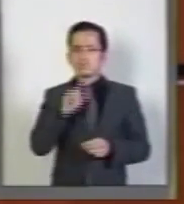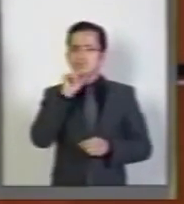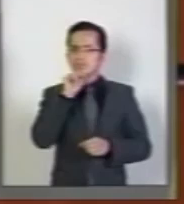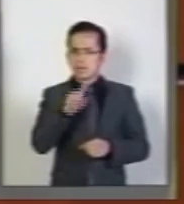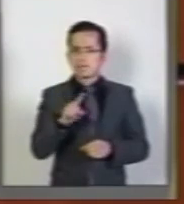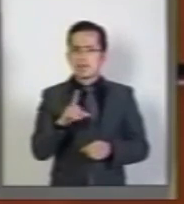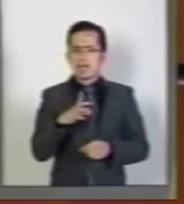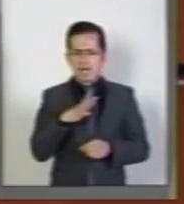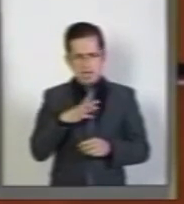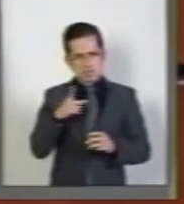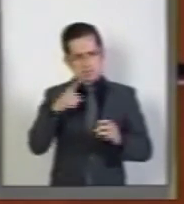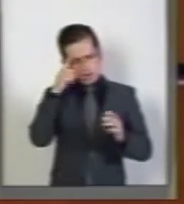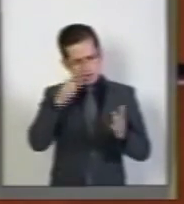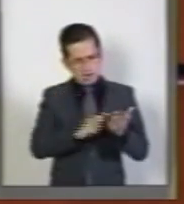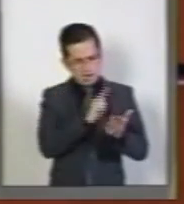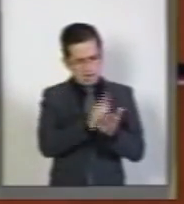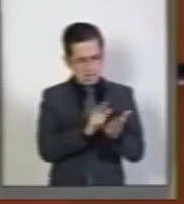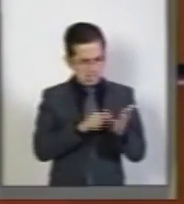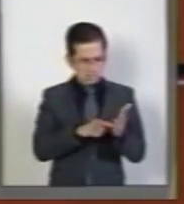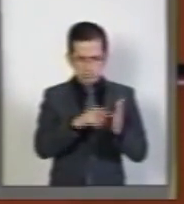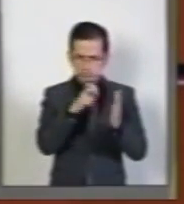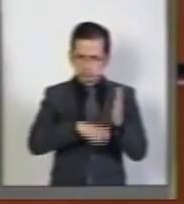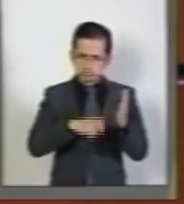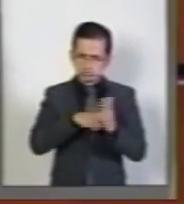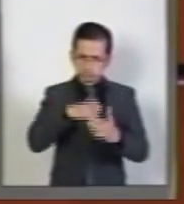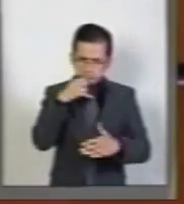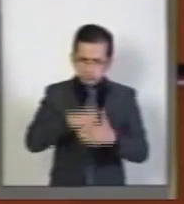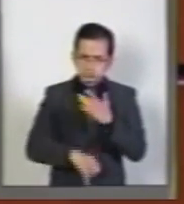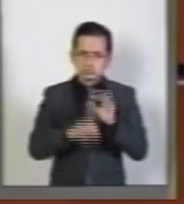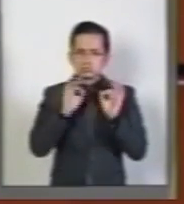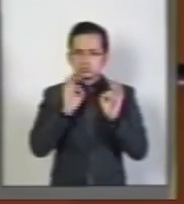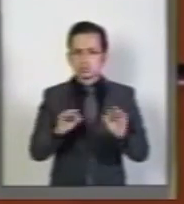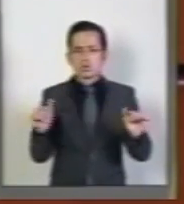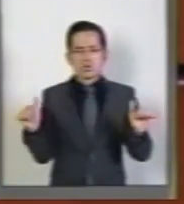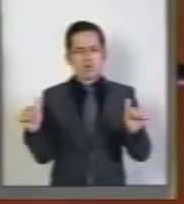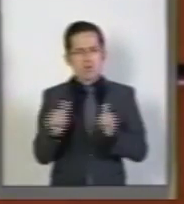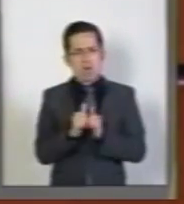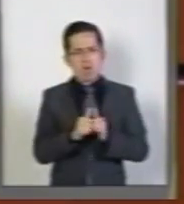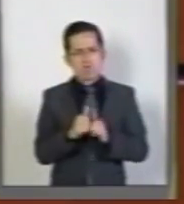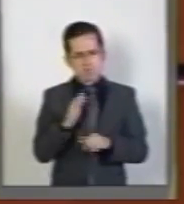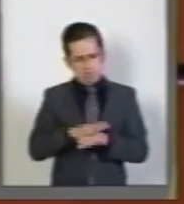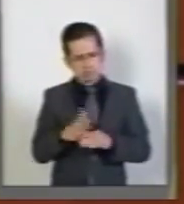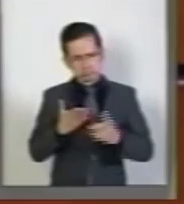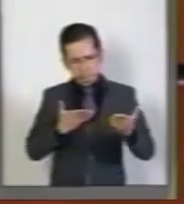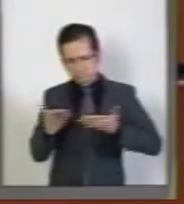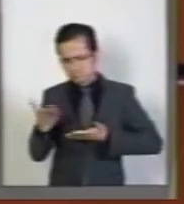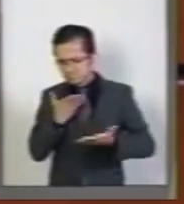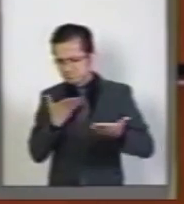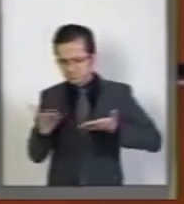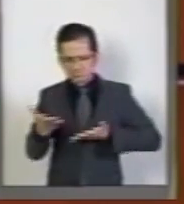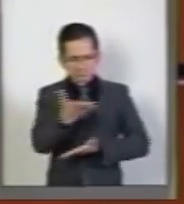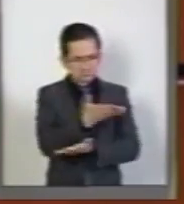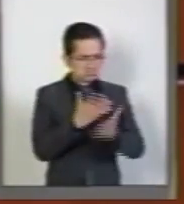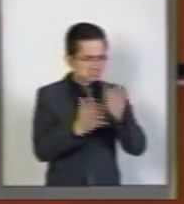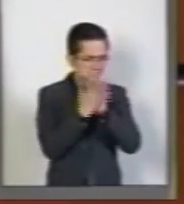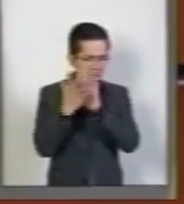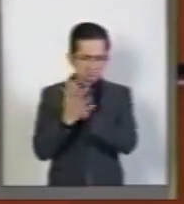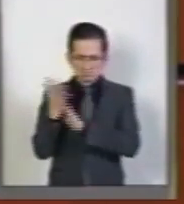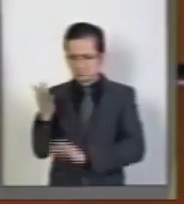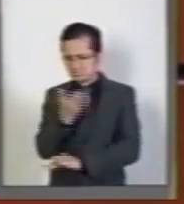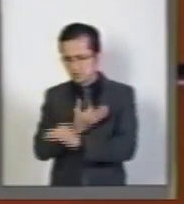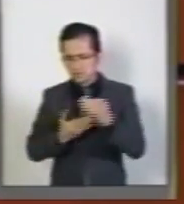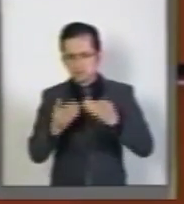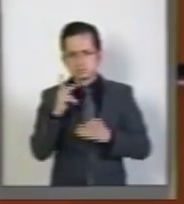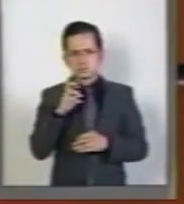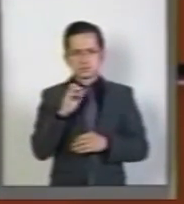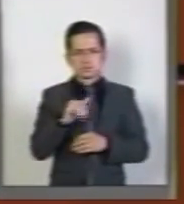reforma de la educación desde un ejercicio democrático incluyente, así como modificar el marco jurídico que más convenga a la